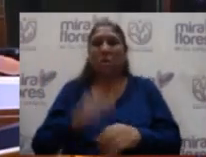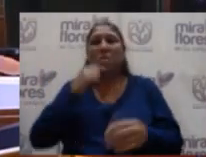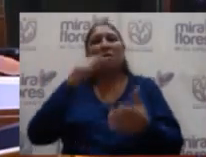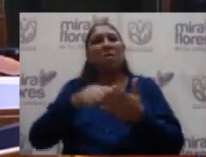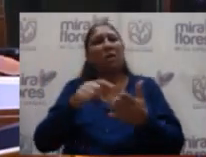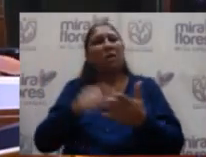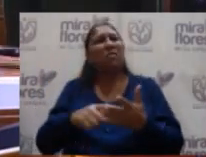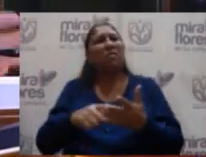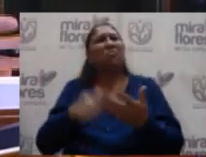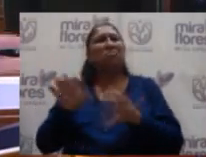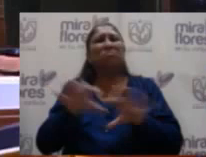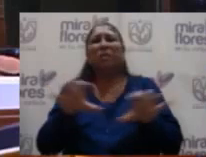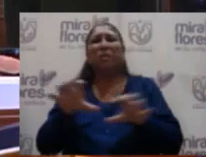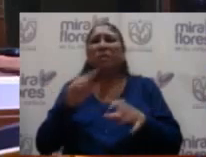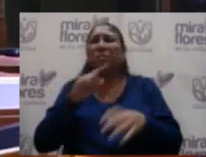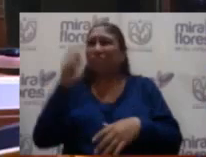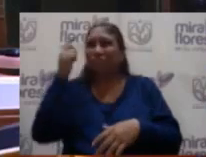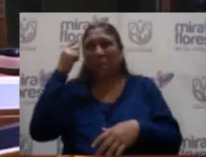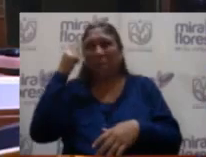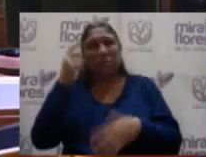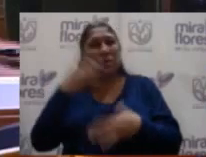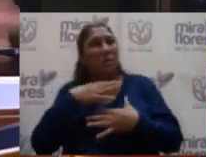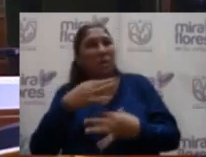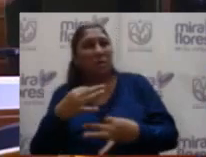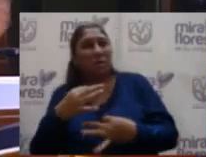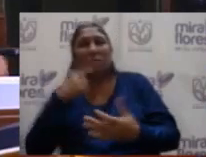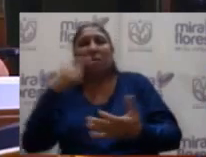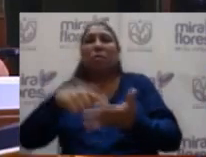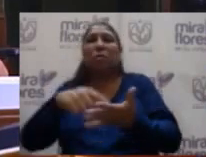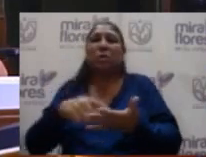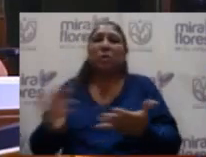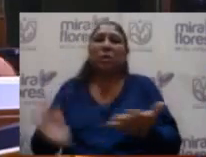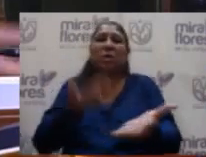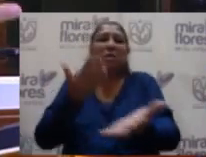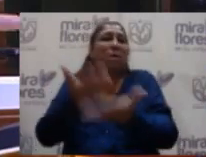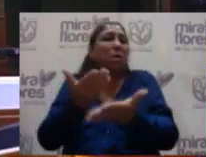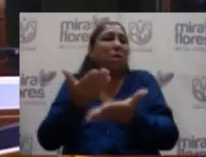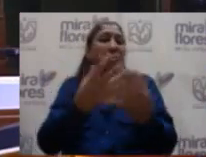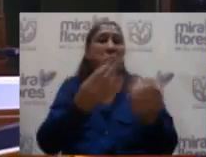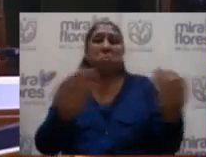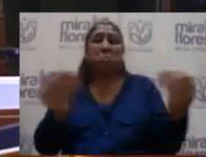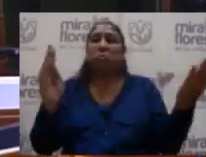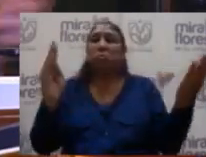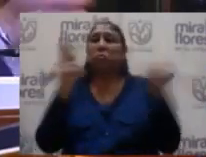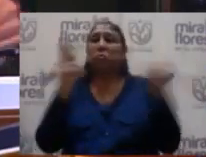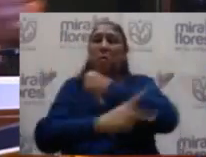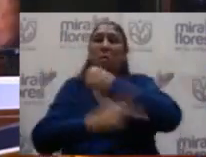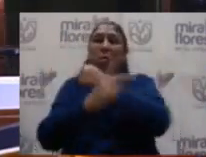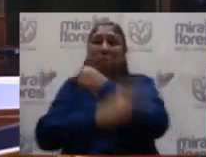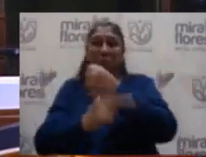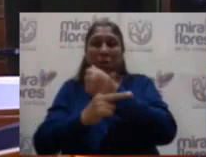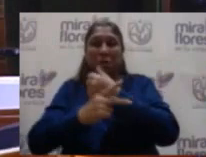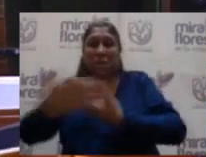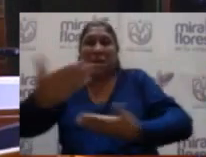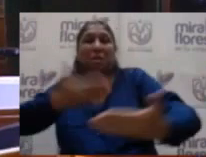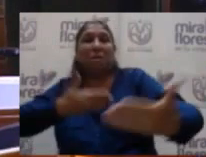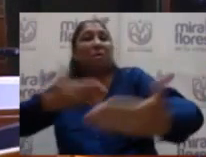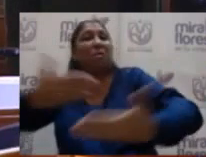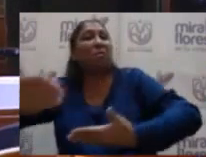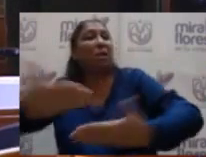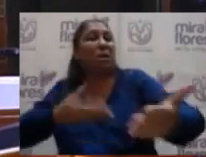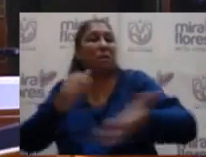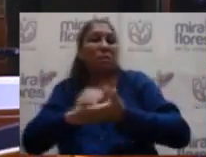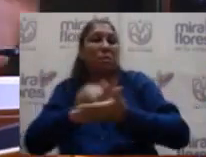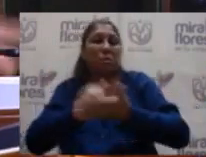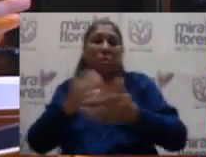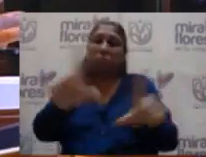Esto que se va a hacer es interesante porque es un bicing, que es lo que se está dando en muchos países, que no es otra cosa que el intercambio de llevar una bicicleta